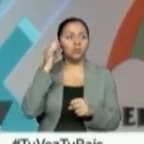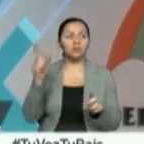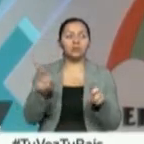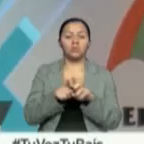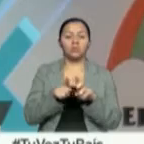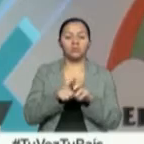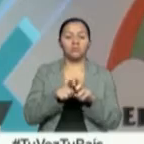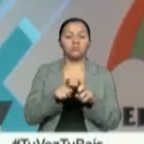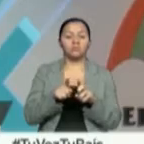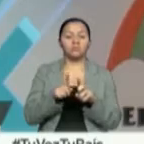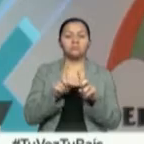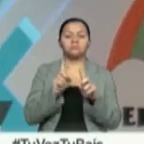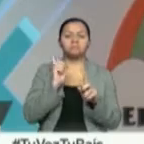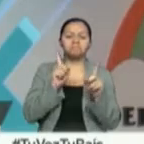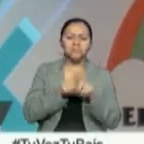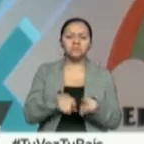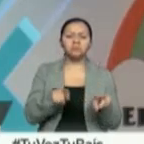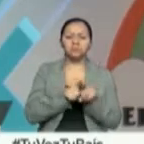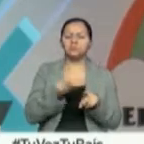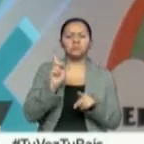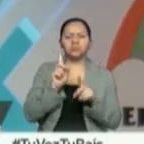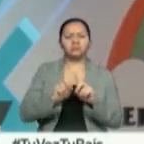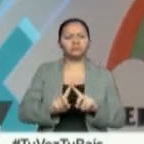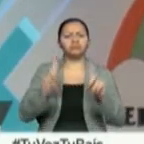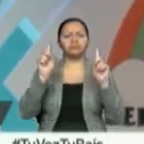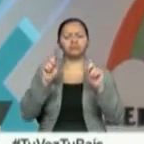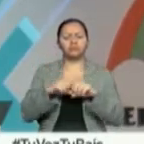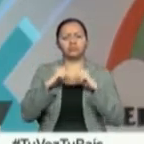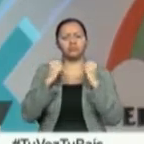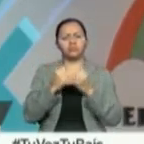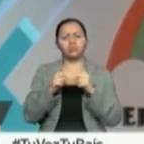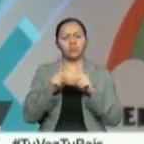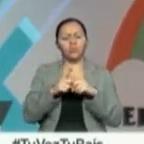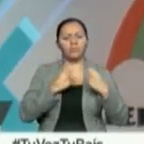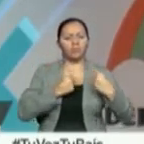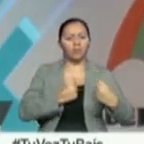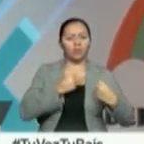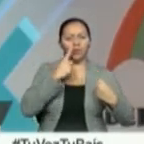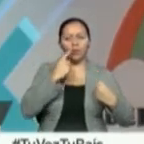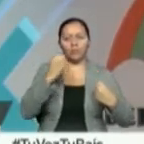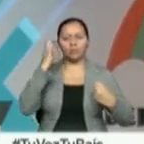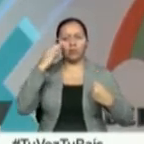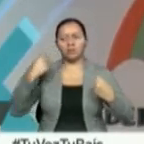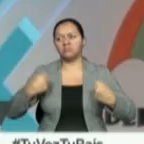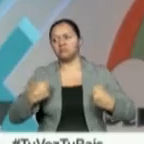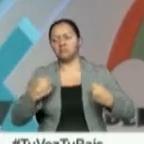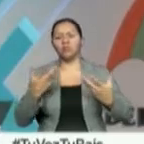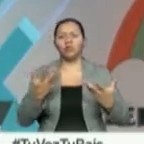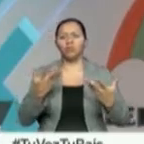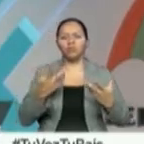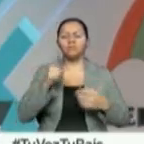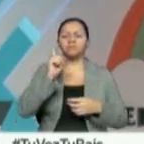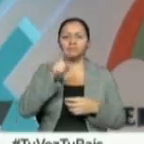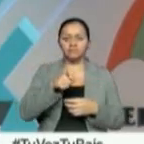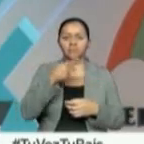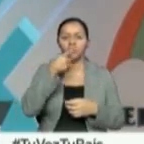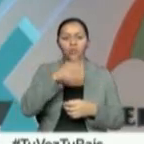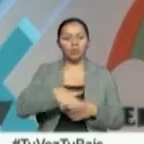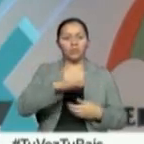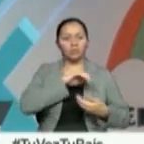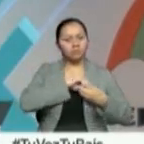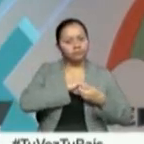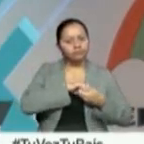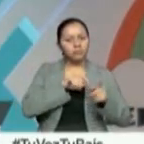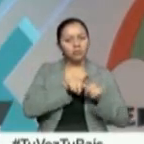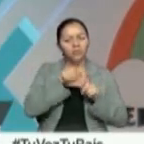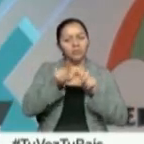marcar la diferencia en esta sociedad en esas relaciones de poder hombre y mujer cómo hacerlo con el pueblo y de la mano